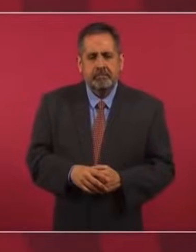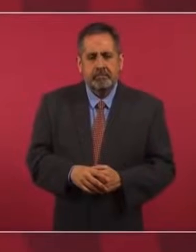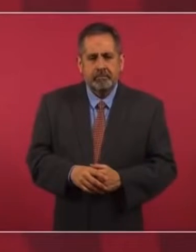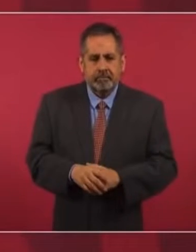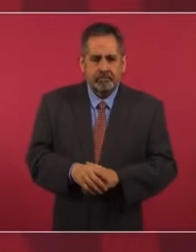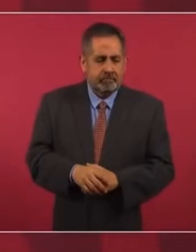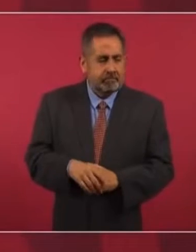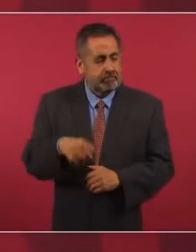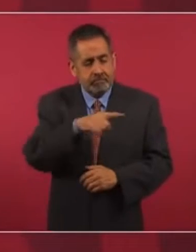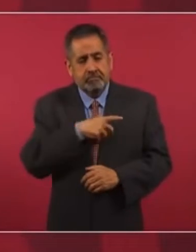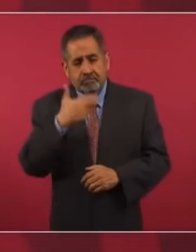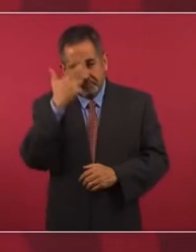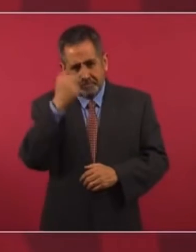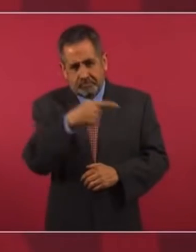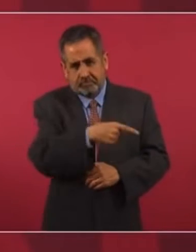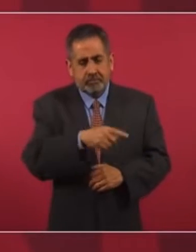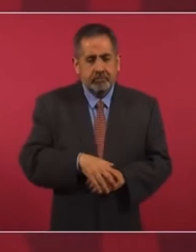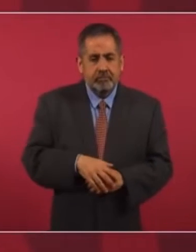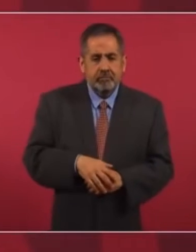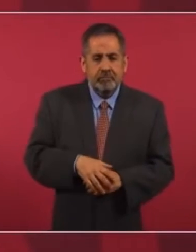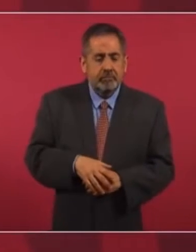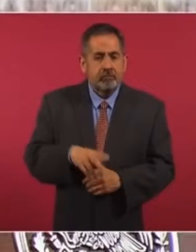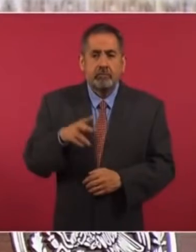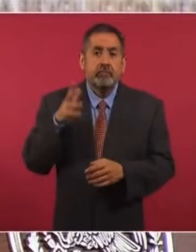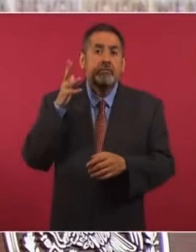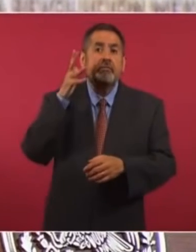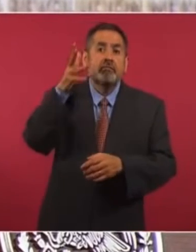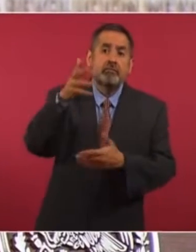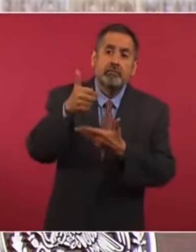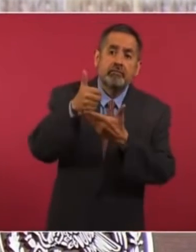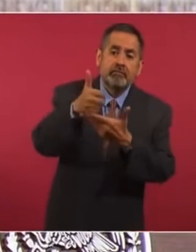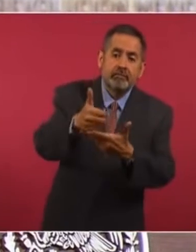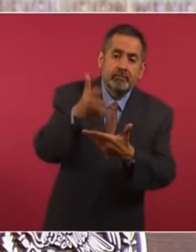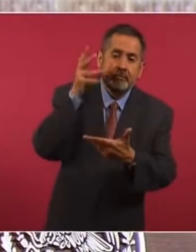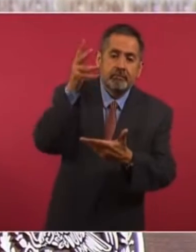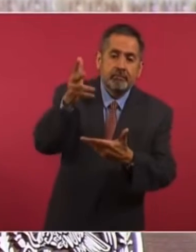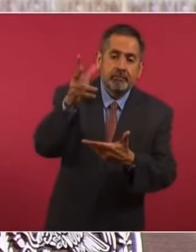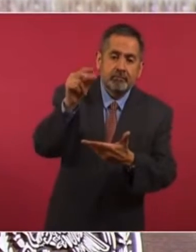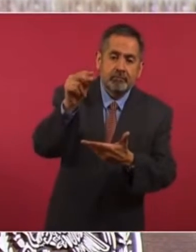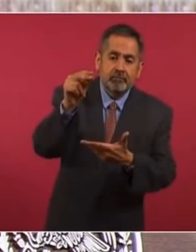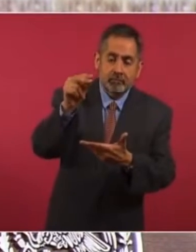razón, no van a ayudar, ya están ayudando.